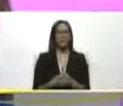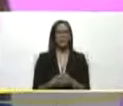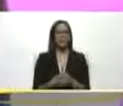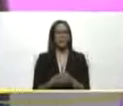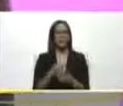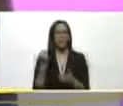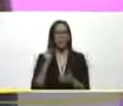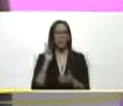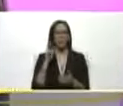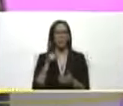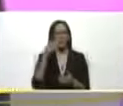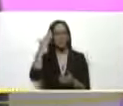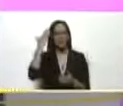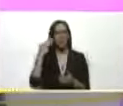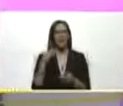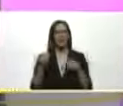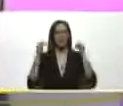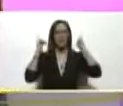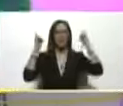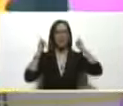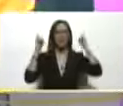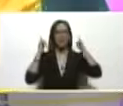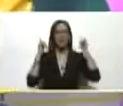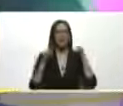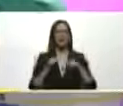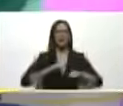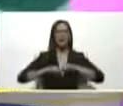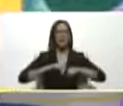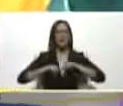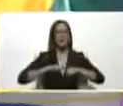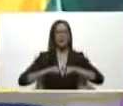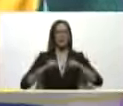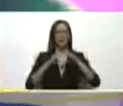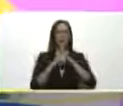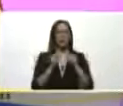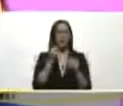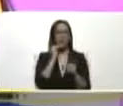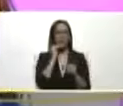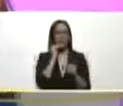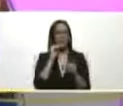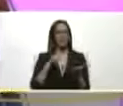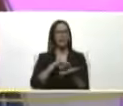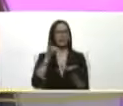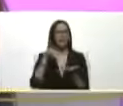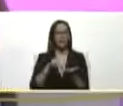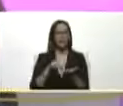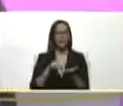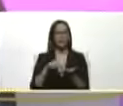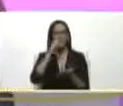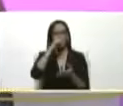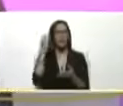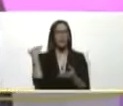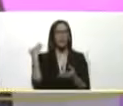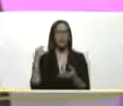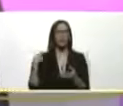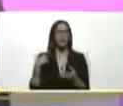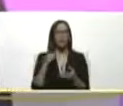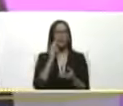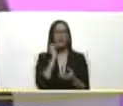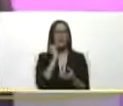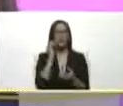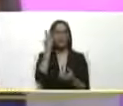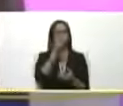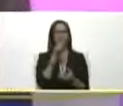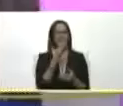como usted lo sabe ha sido un festival que ha movido a toda la juventud a nivel nacional el año pasado Tuvimos una experiencia